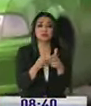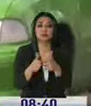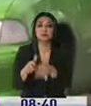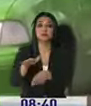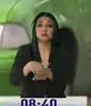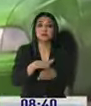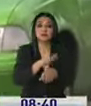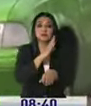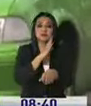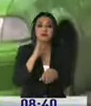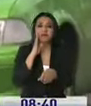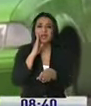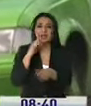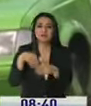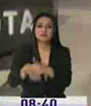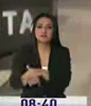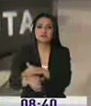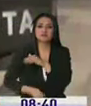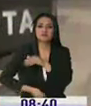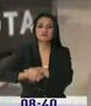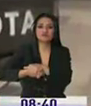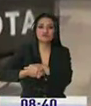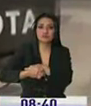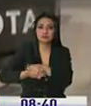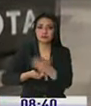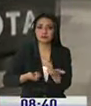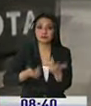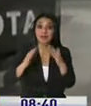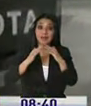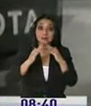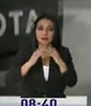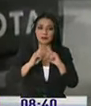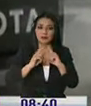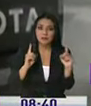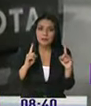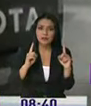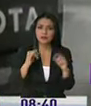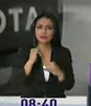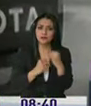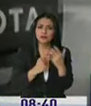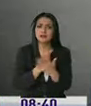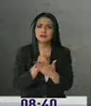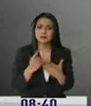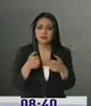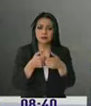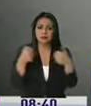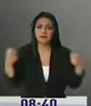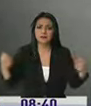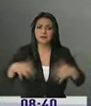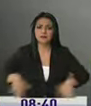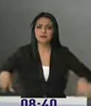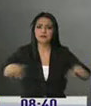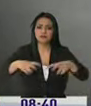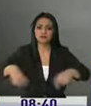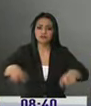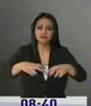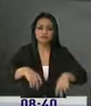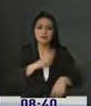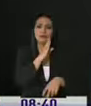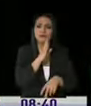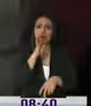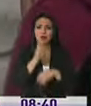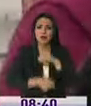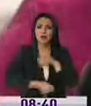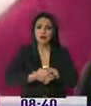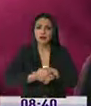se generan al interior de un inmueble destinado para vivienda, pero que cada fin de semana se transformaba en un bar